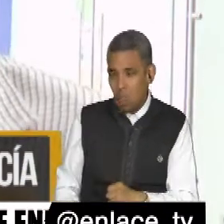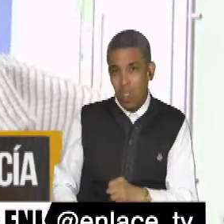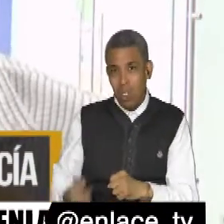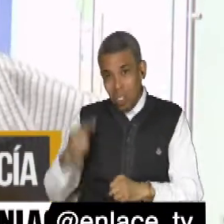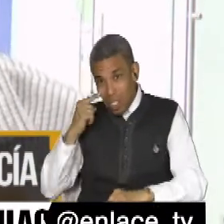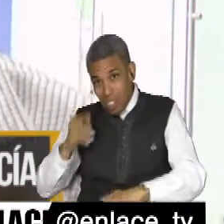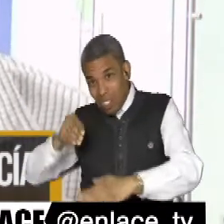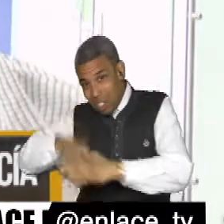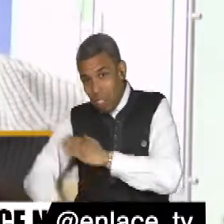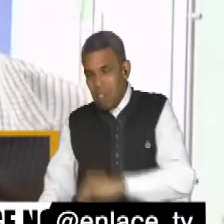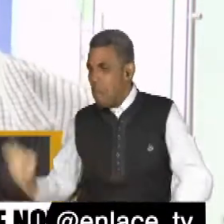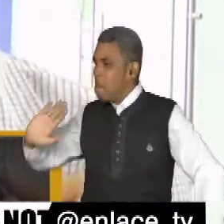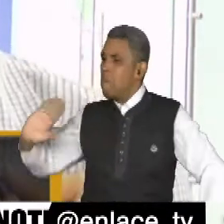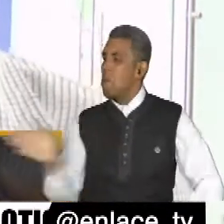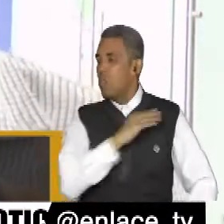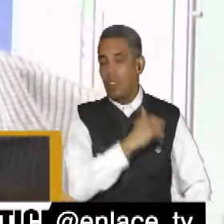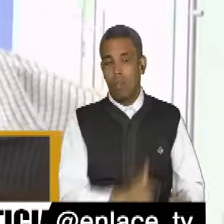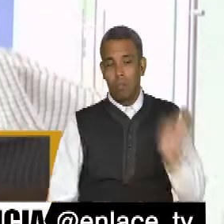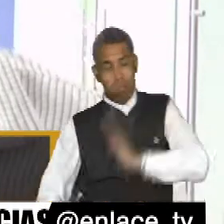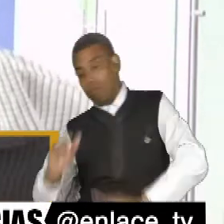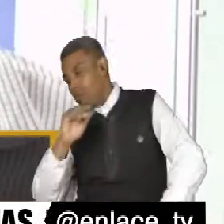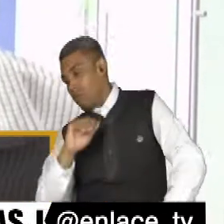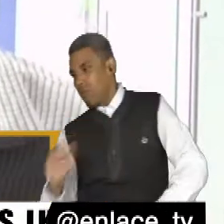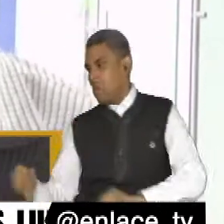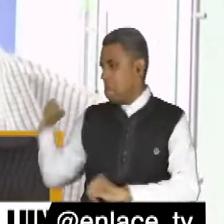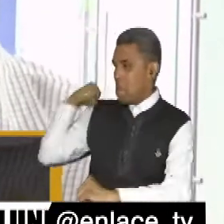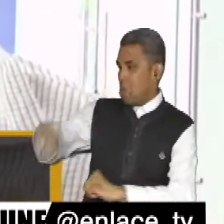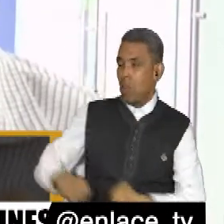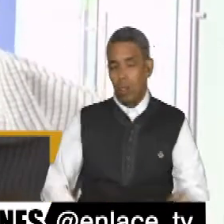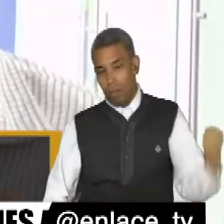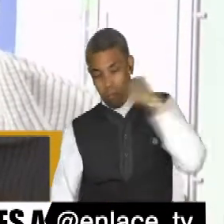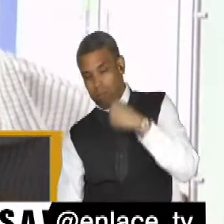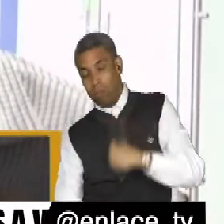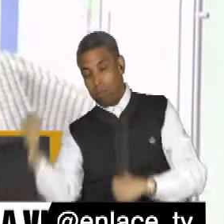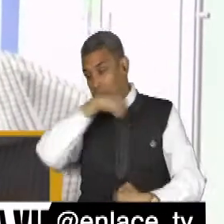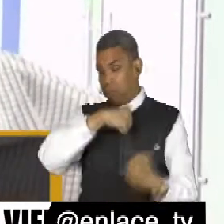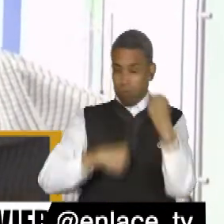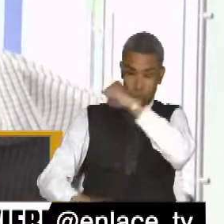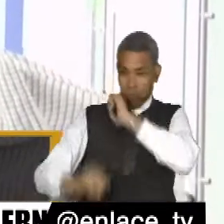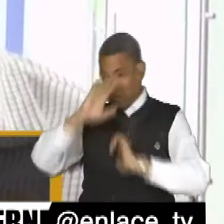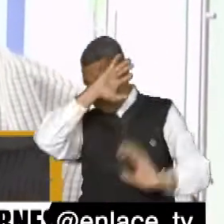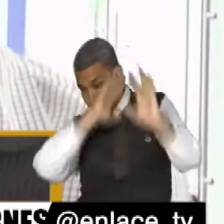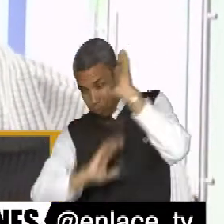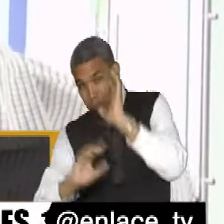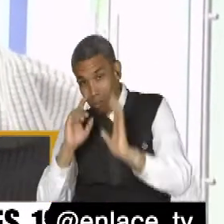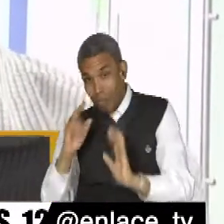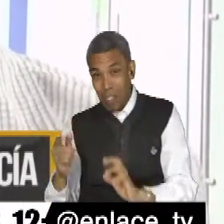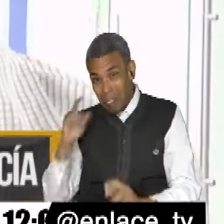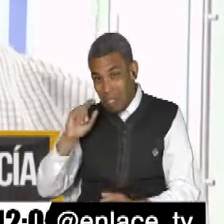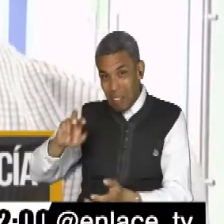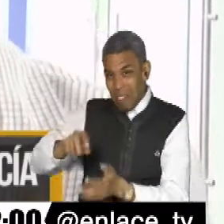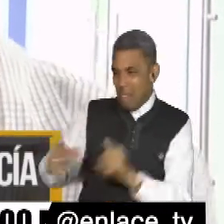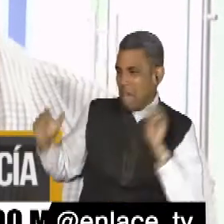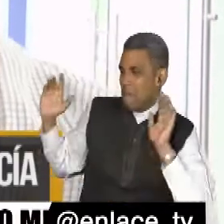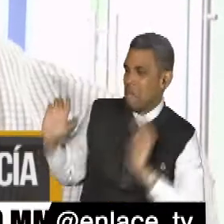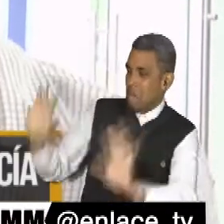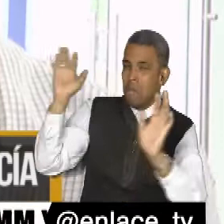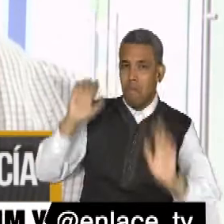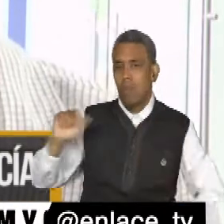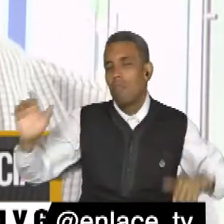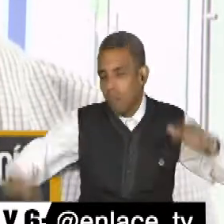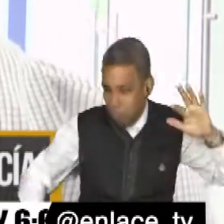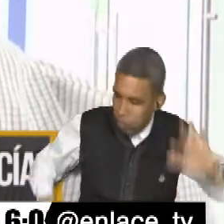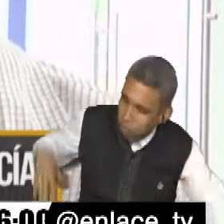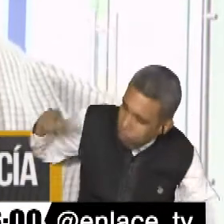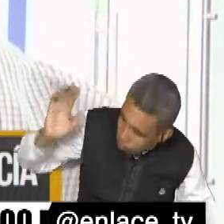levantaron a cachetadas, nos dieron puñetazos, nos dieron patadas, nos tiraron al piso, nos levantaron a pata. A mi